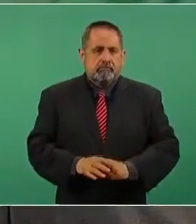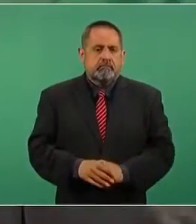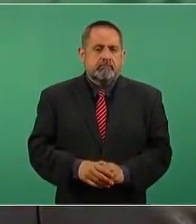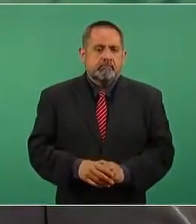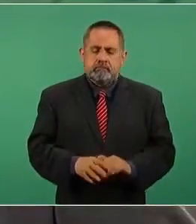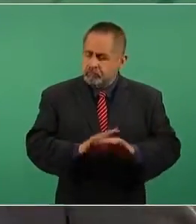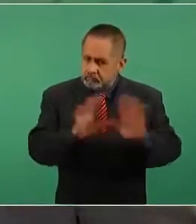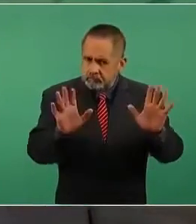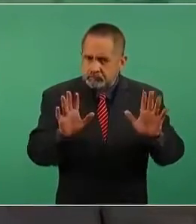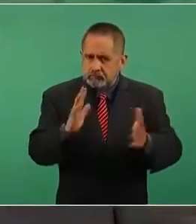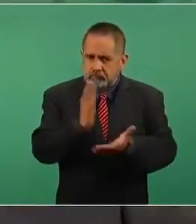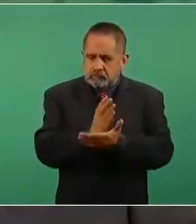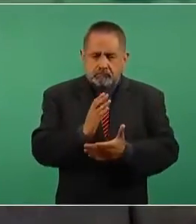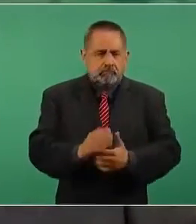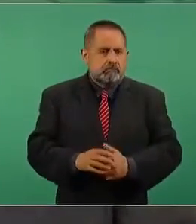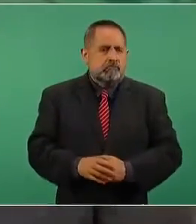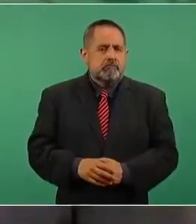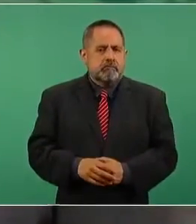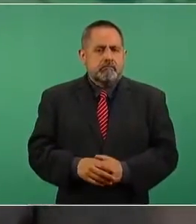Ya,